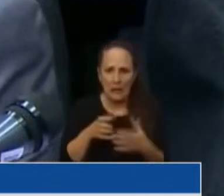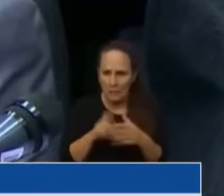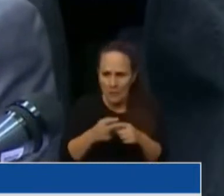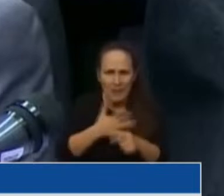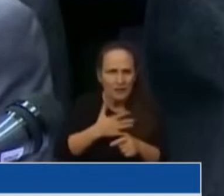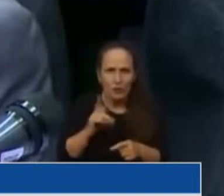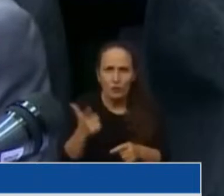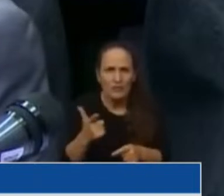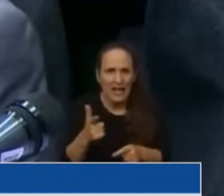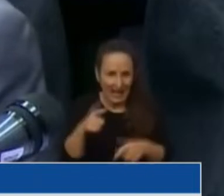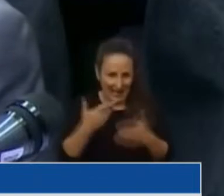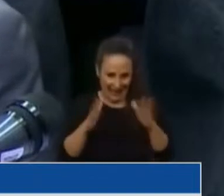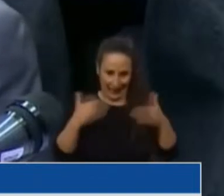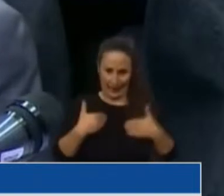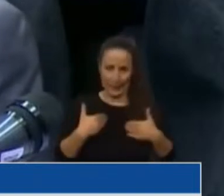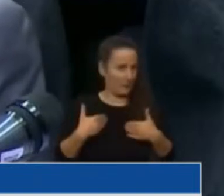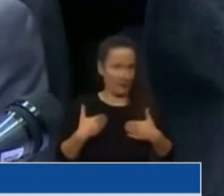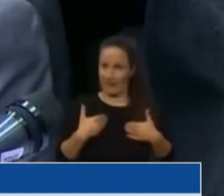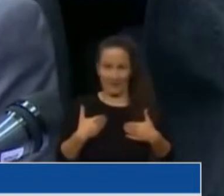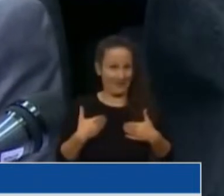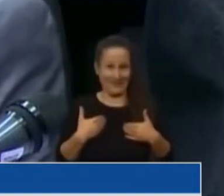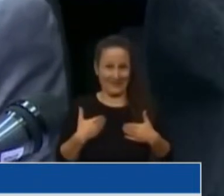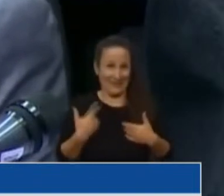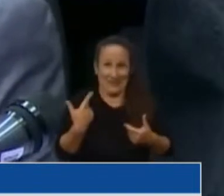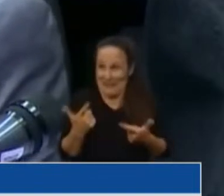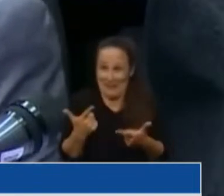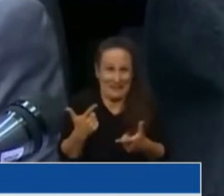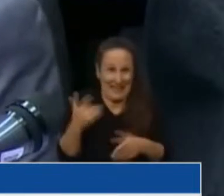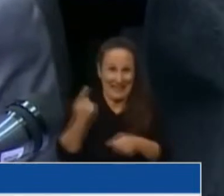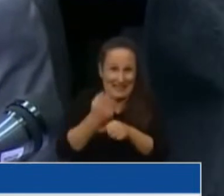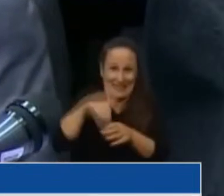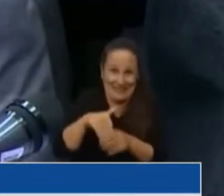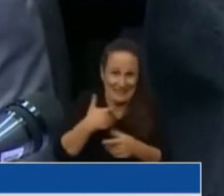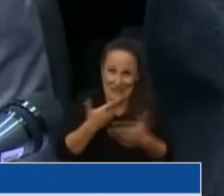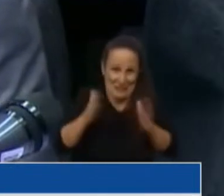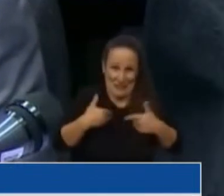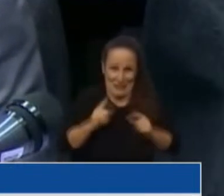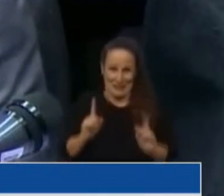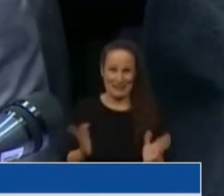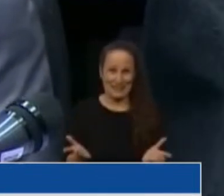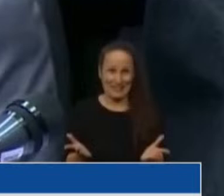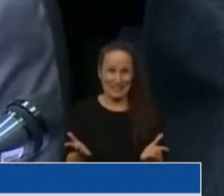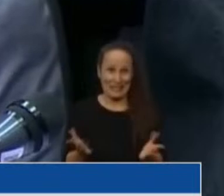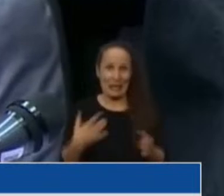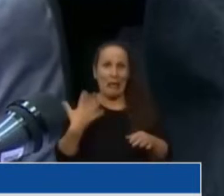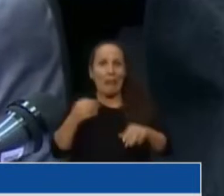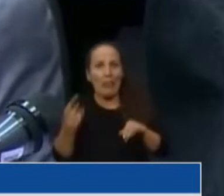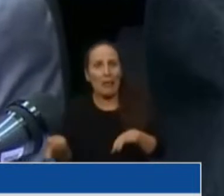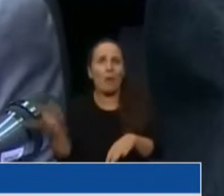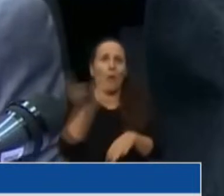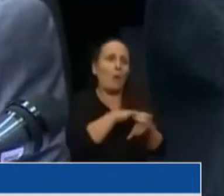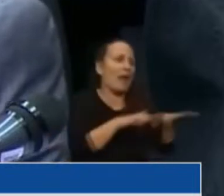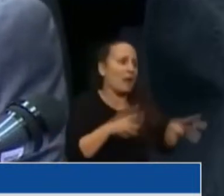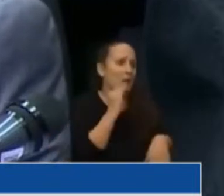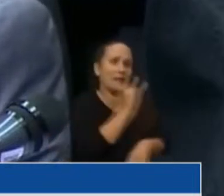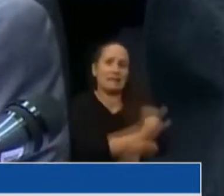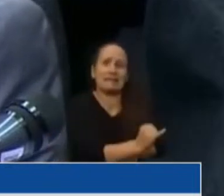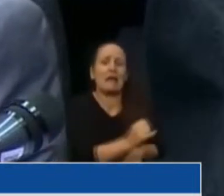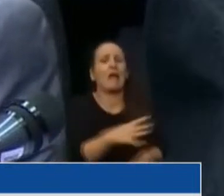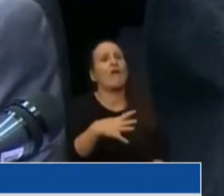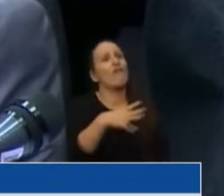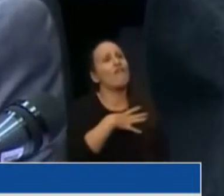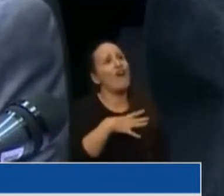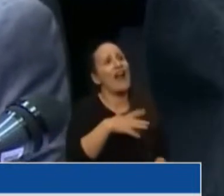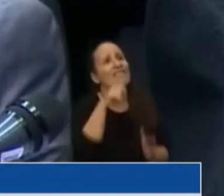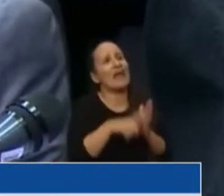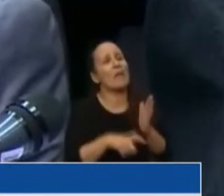partidaria? La respuesta es claramente no. El solo hecho de tener que volver a la mesa a emitir la frase